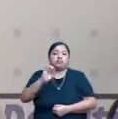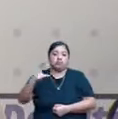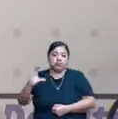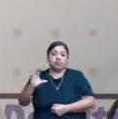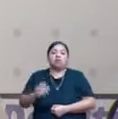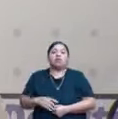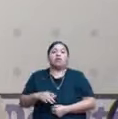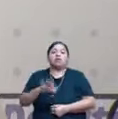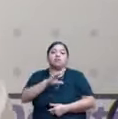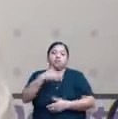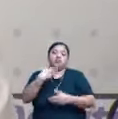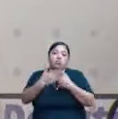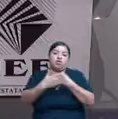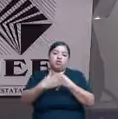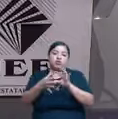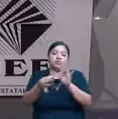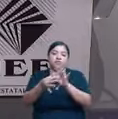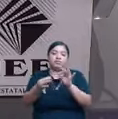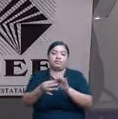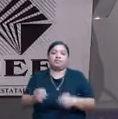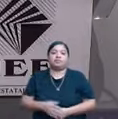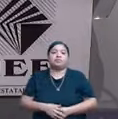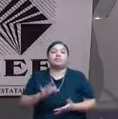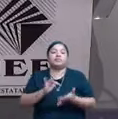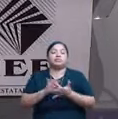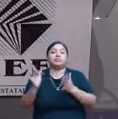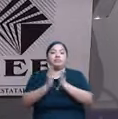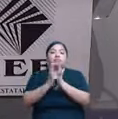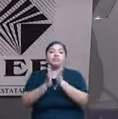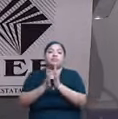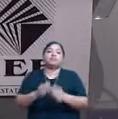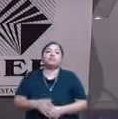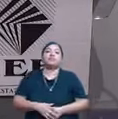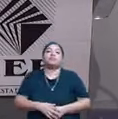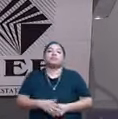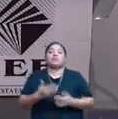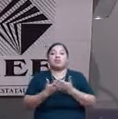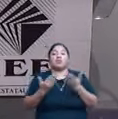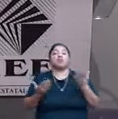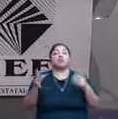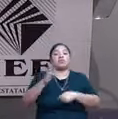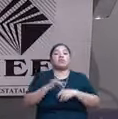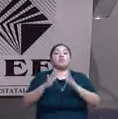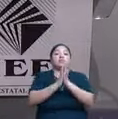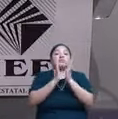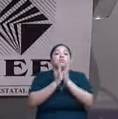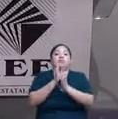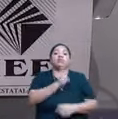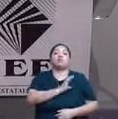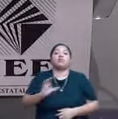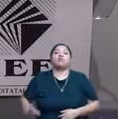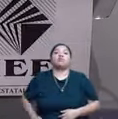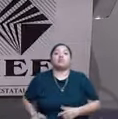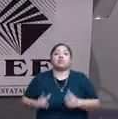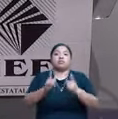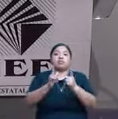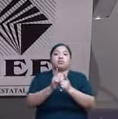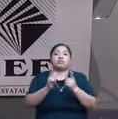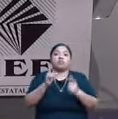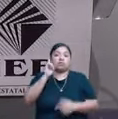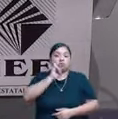lo comentaremos. Se acabó el tiempo. Gracias por su participación, candidato. Ahora corresponde de la participación de la candidata